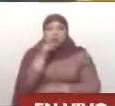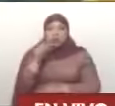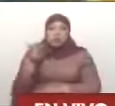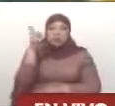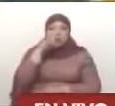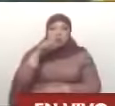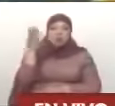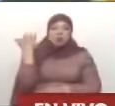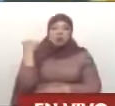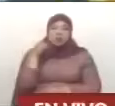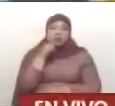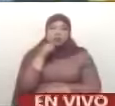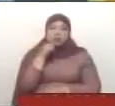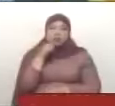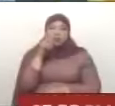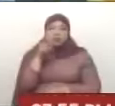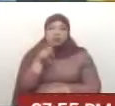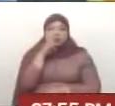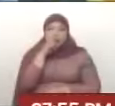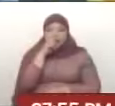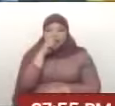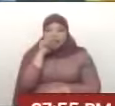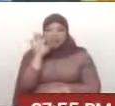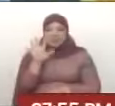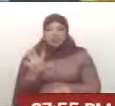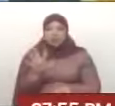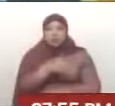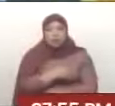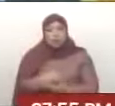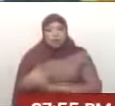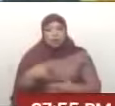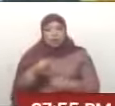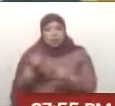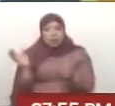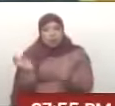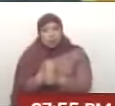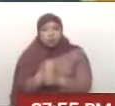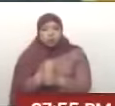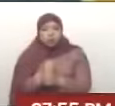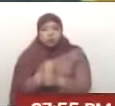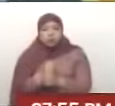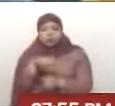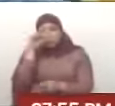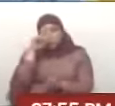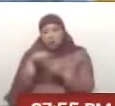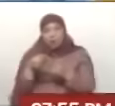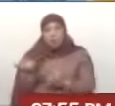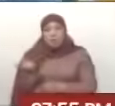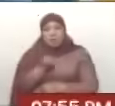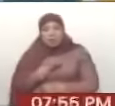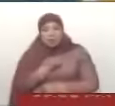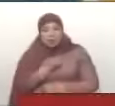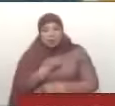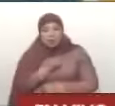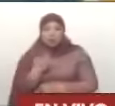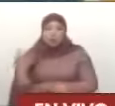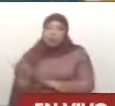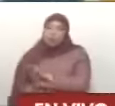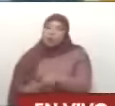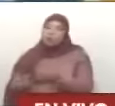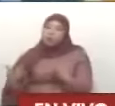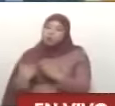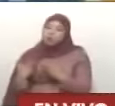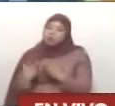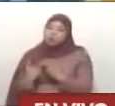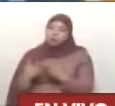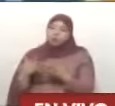pasado, que nosotros desmontamos 5 conspiraciones. El objetivo era precisamente que las bandas criminales, con